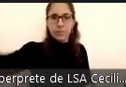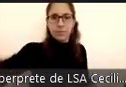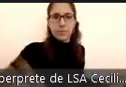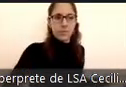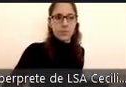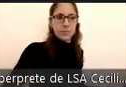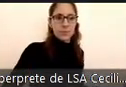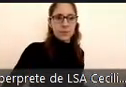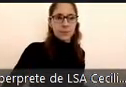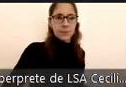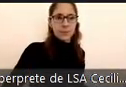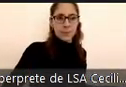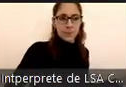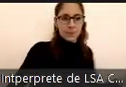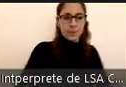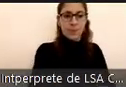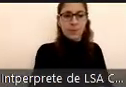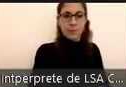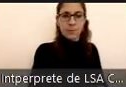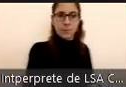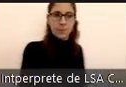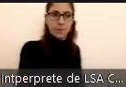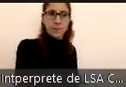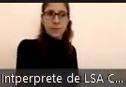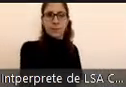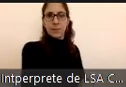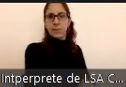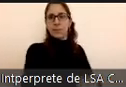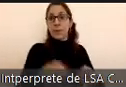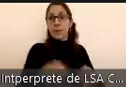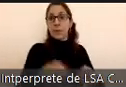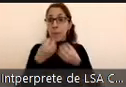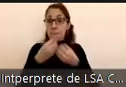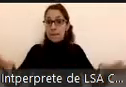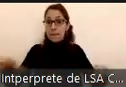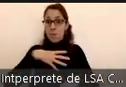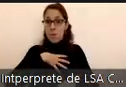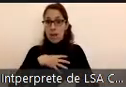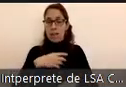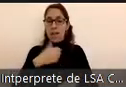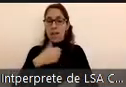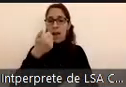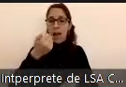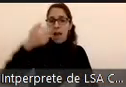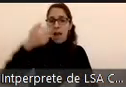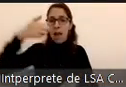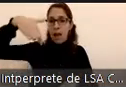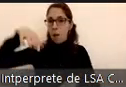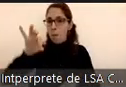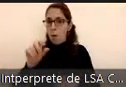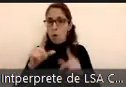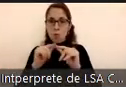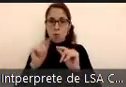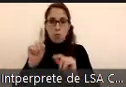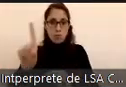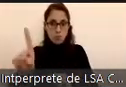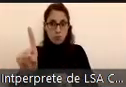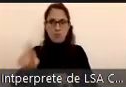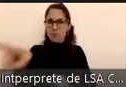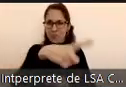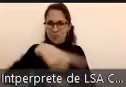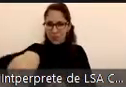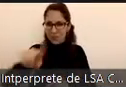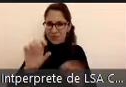Bueno, comenzamos con la APO 1. ¿Sí? Ustedes vieron que en este